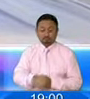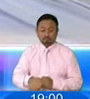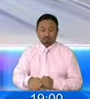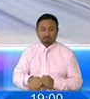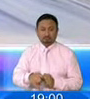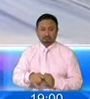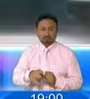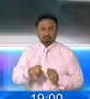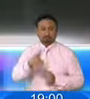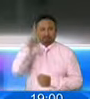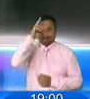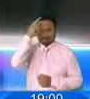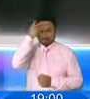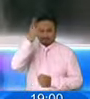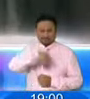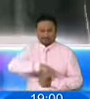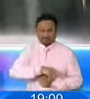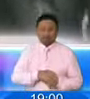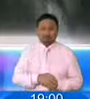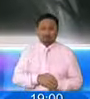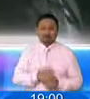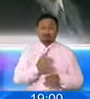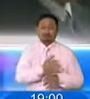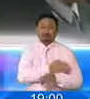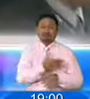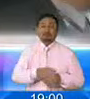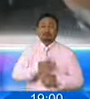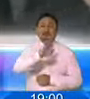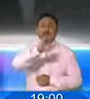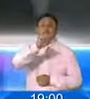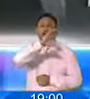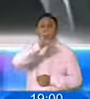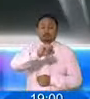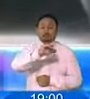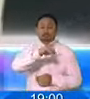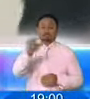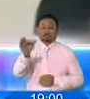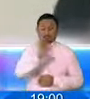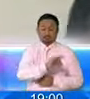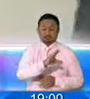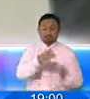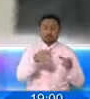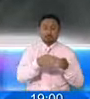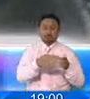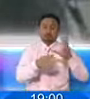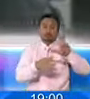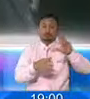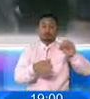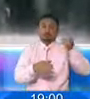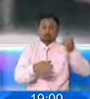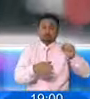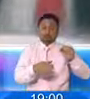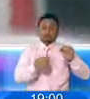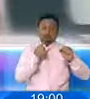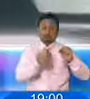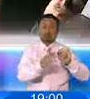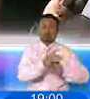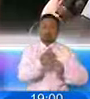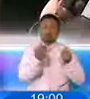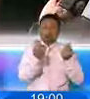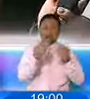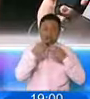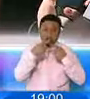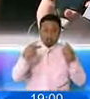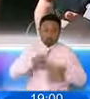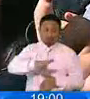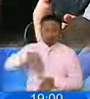contemplarían irregularidades que se habrían cometido cuando Vaca perteneció a la comisión del 30S. Se habla del delito de peculado. Voy